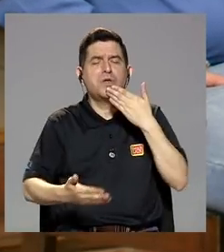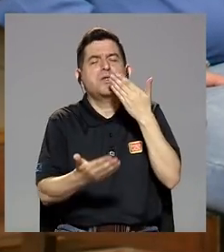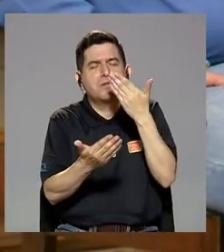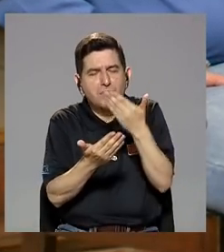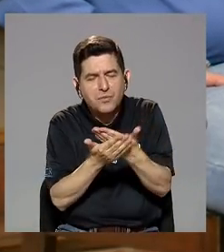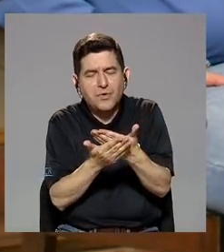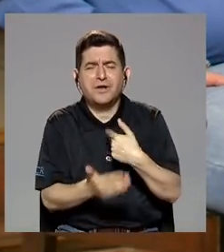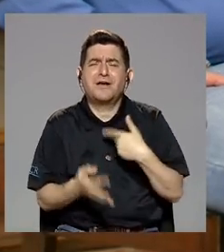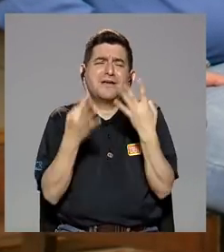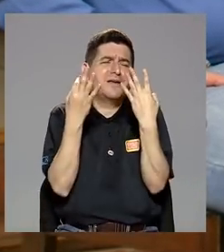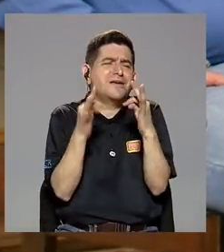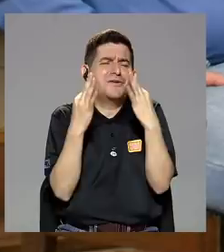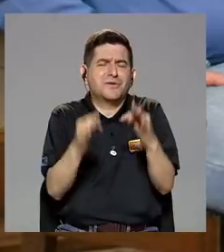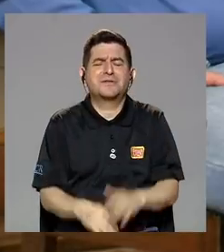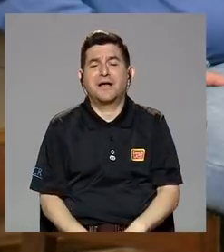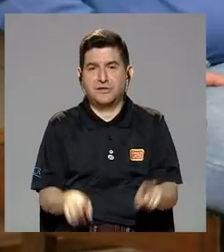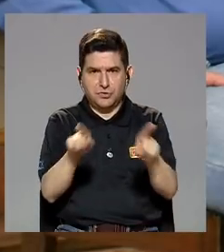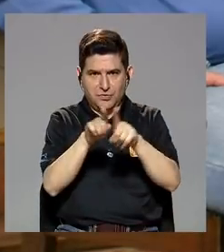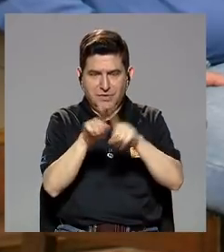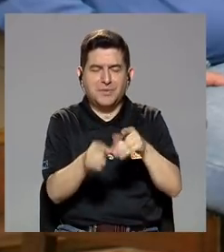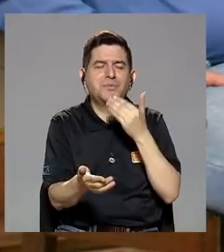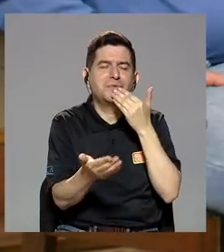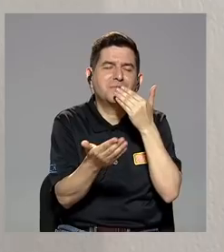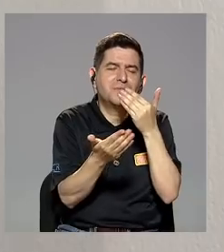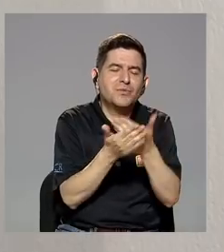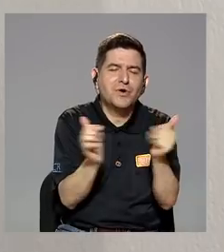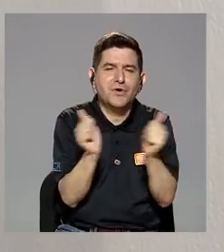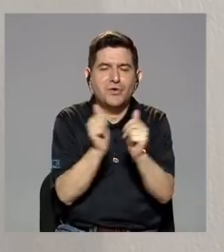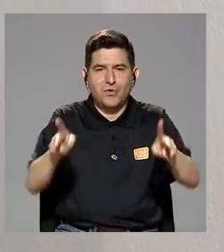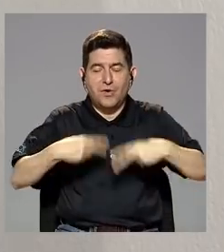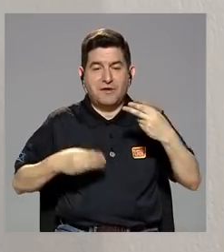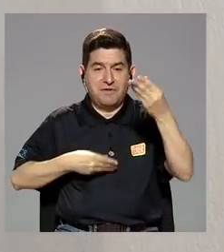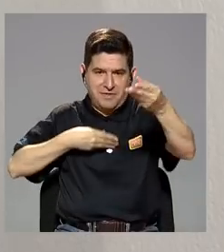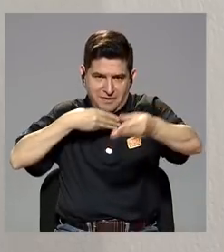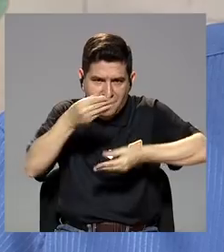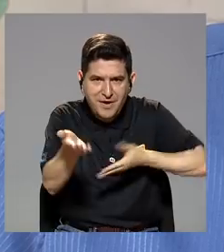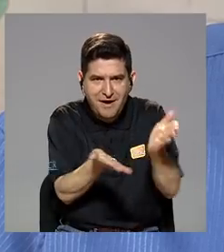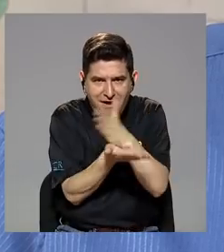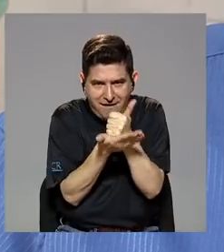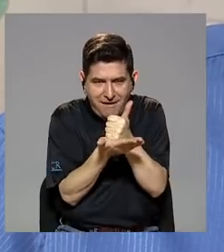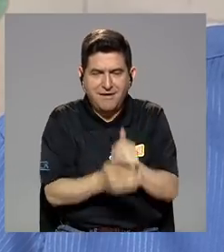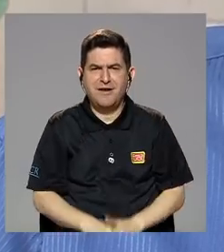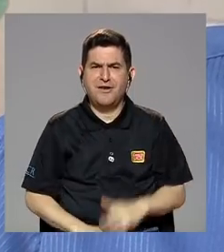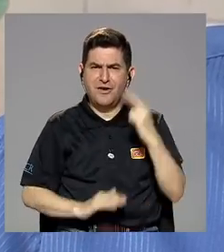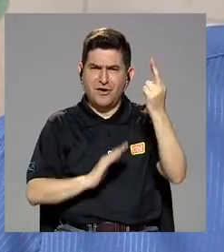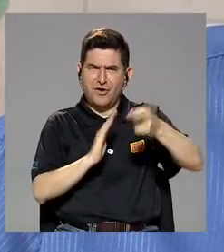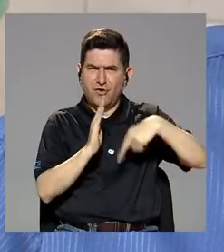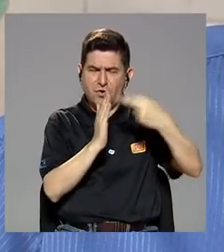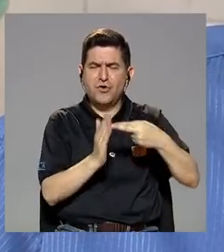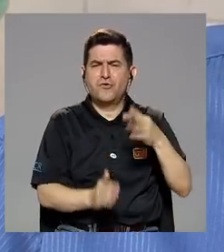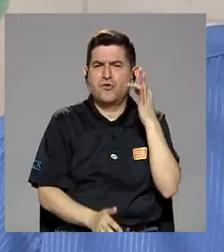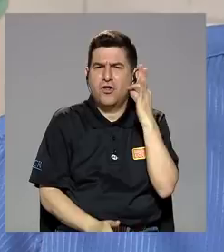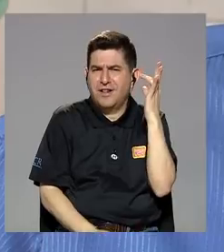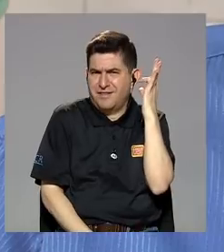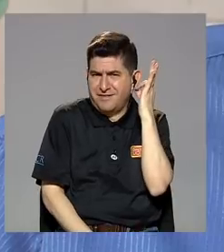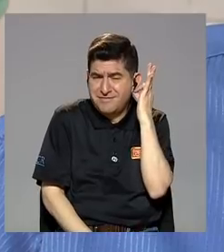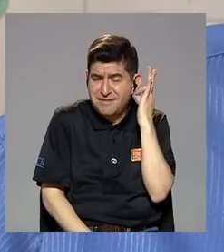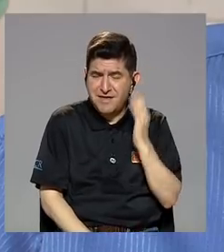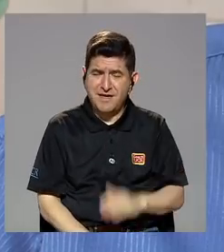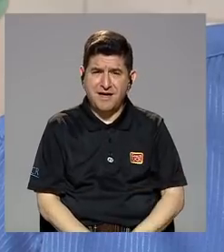generosa y yo trato de ser generoso también con la vida para devolver algo y en el papel de esa tía